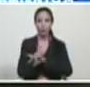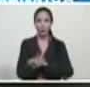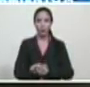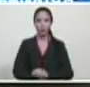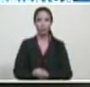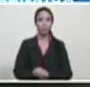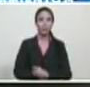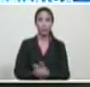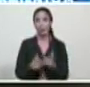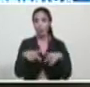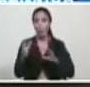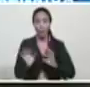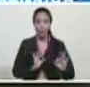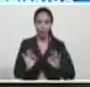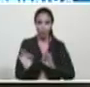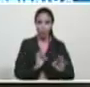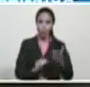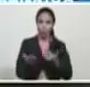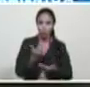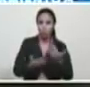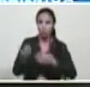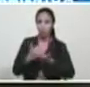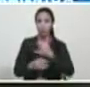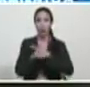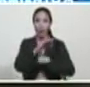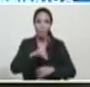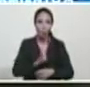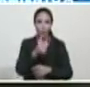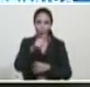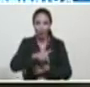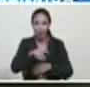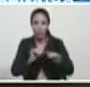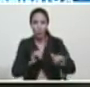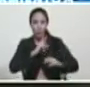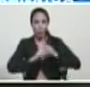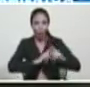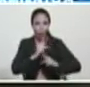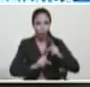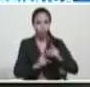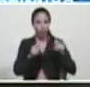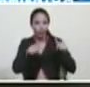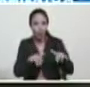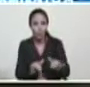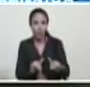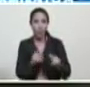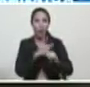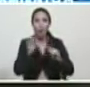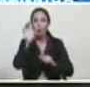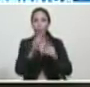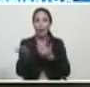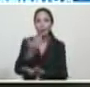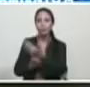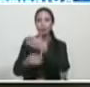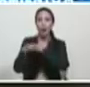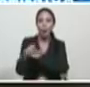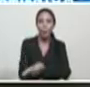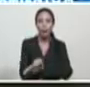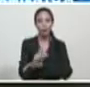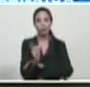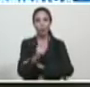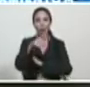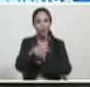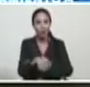Venezuela y podemos hacer en territorio nacional gracias al desarrollo científico y técnico de nuestro país. Sí se puede